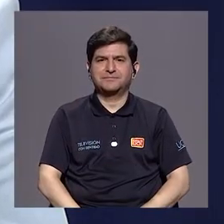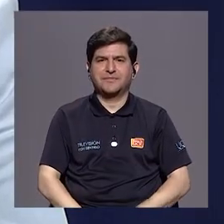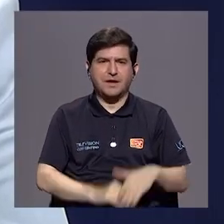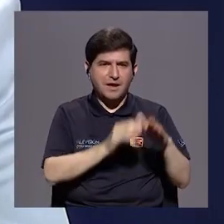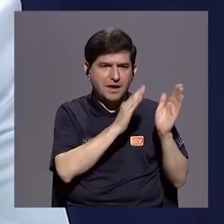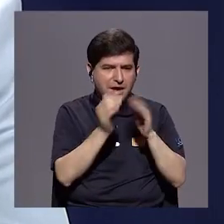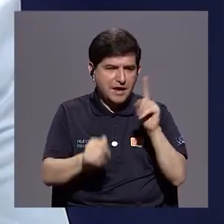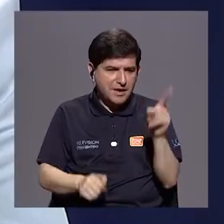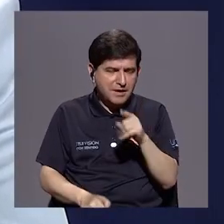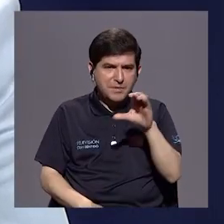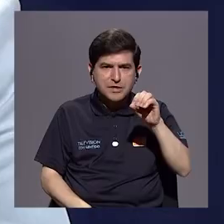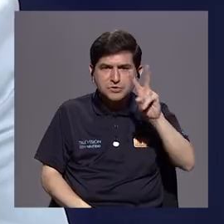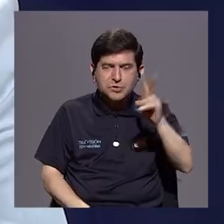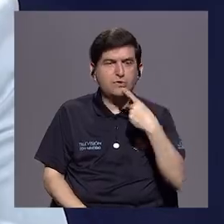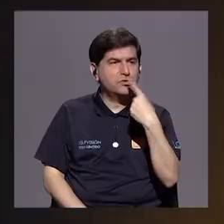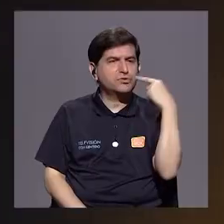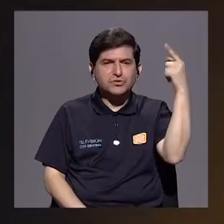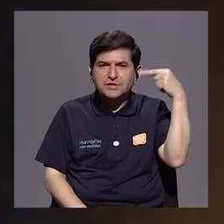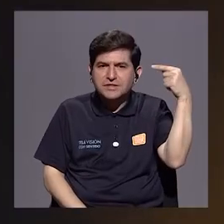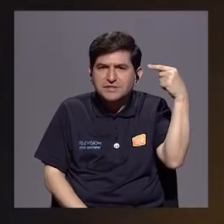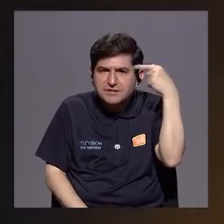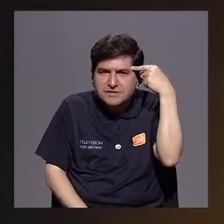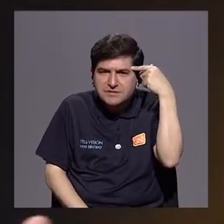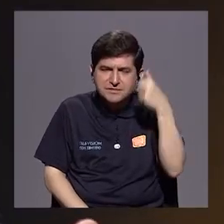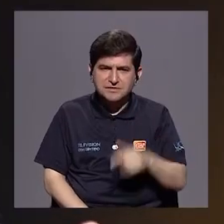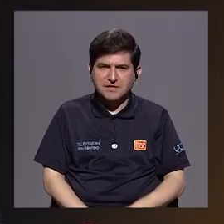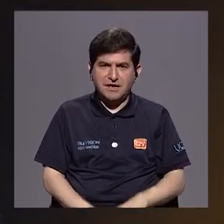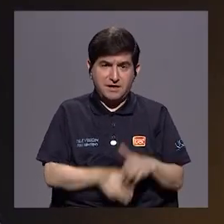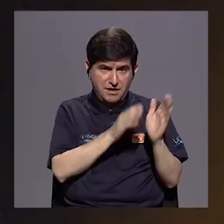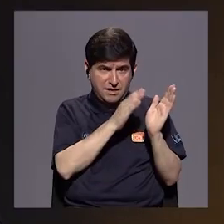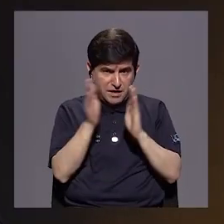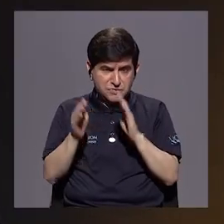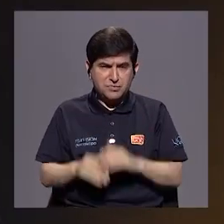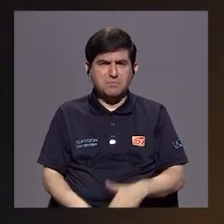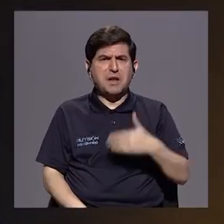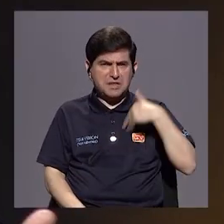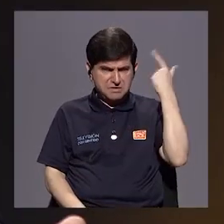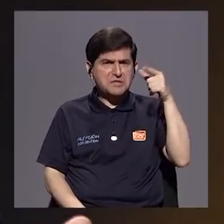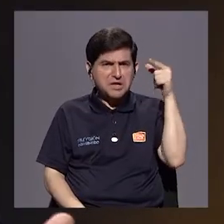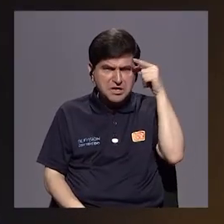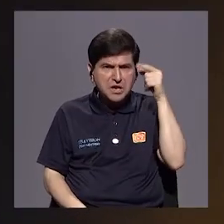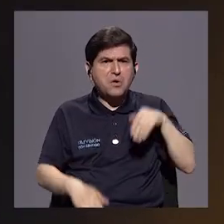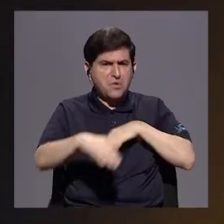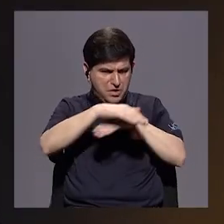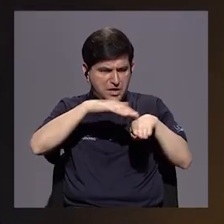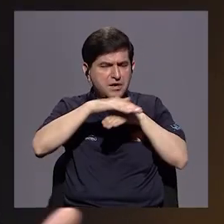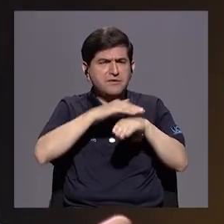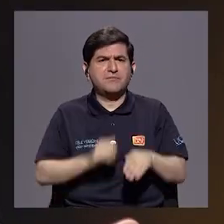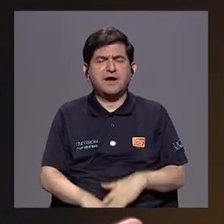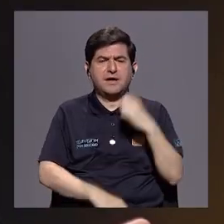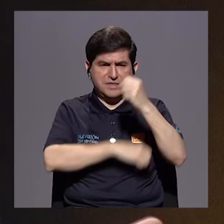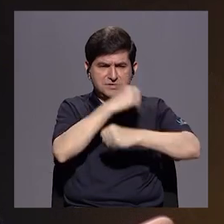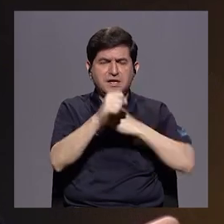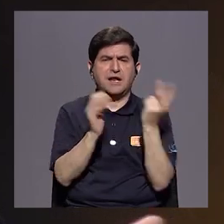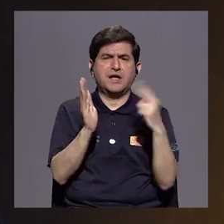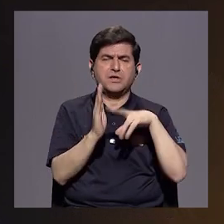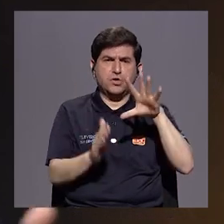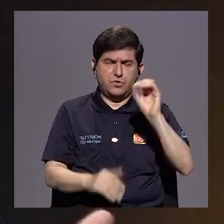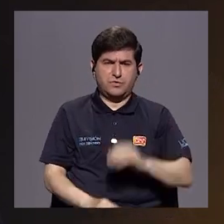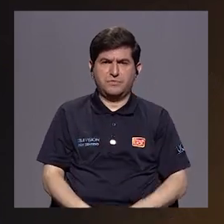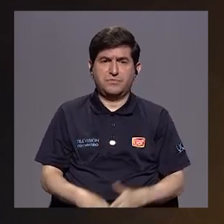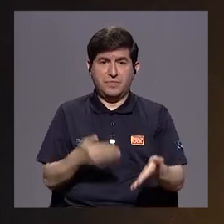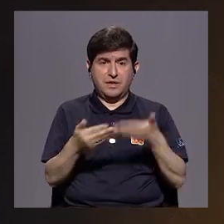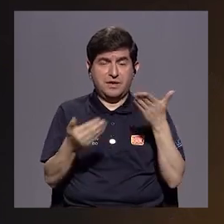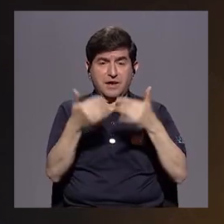plan de descarbonización que ha planteado el gobierno es un plan con sentido tiene un fundamento para que en el año 2050 casi